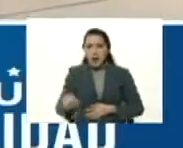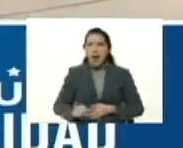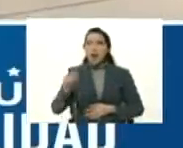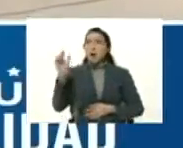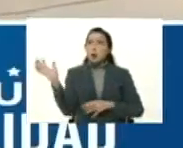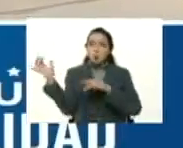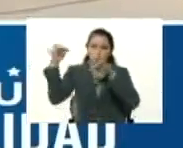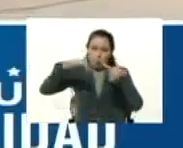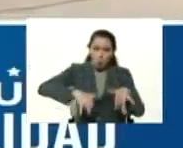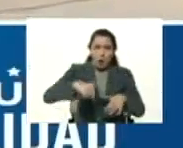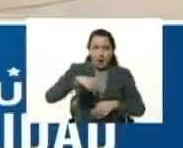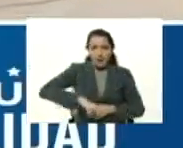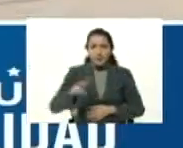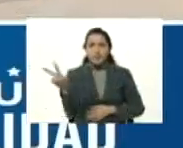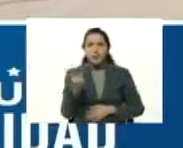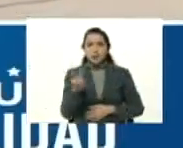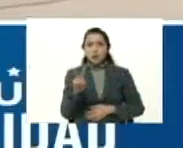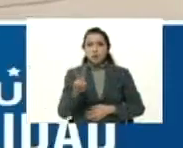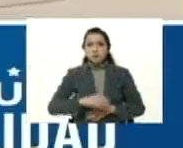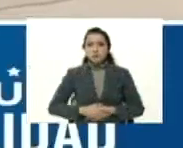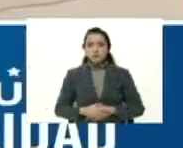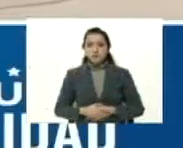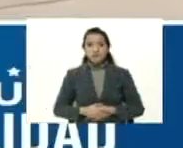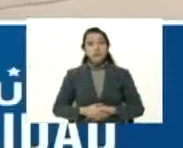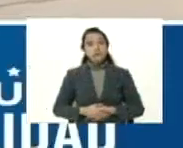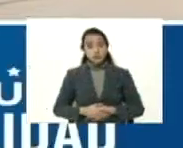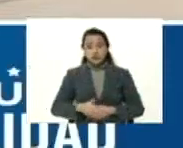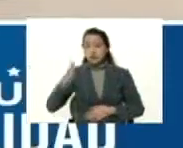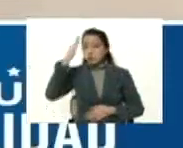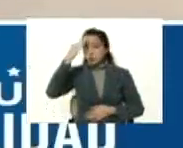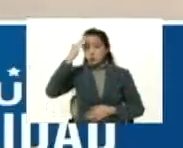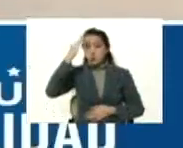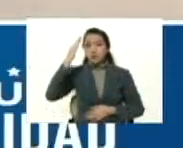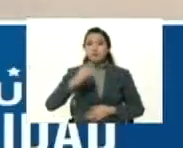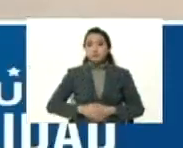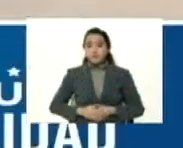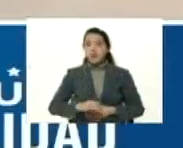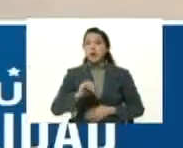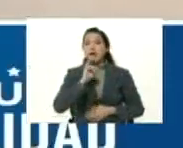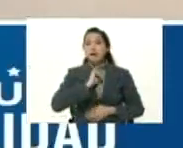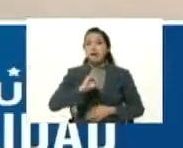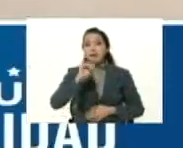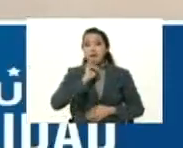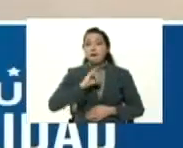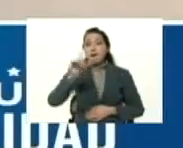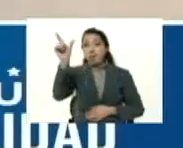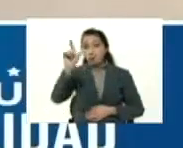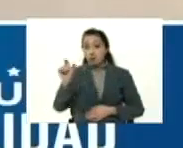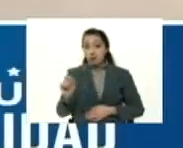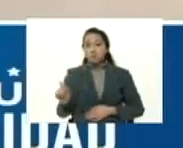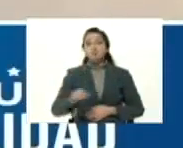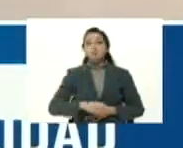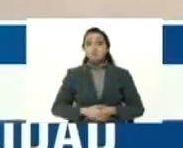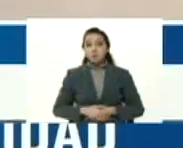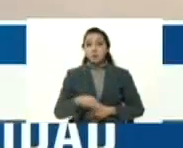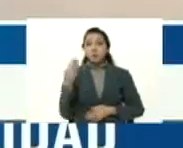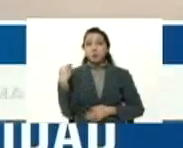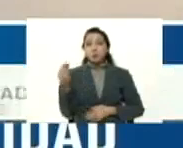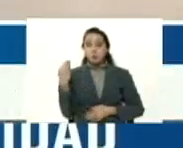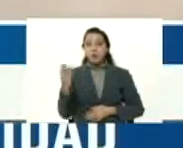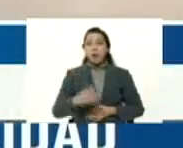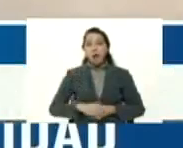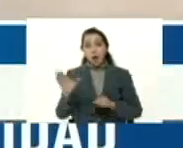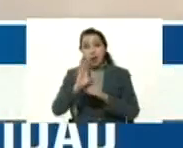Venezuela. Y entiendo bien el idioma, entiendo bien la